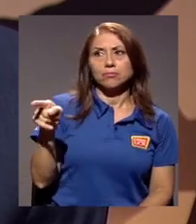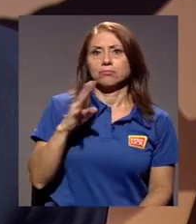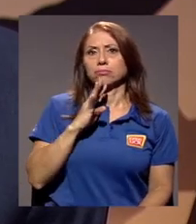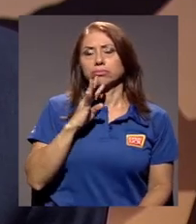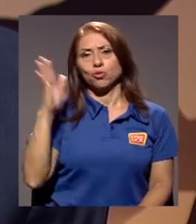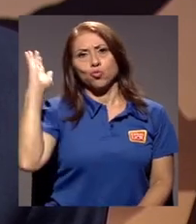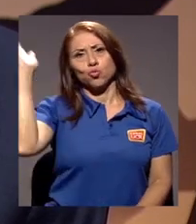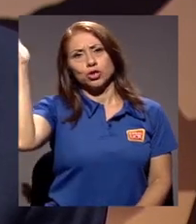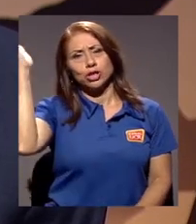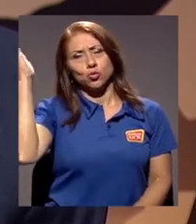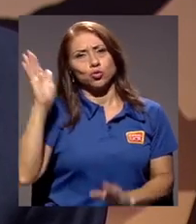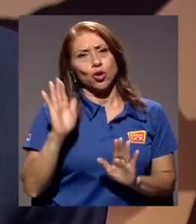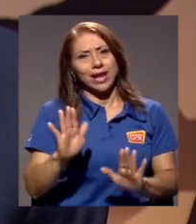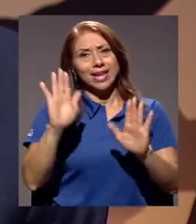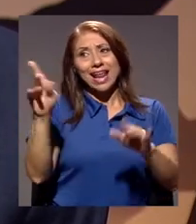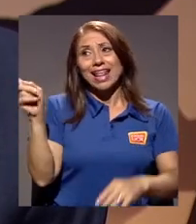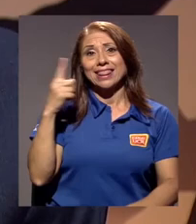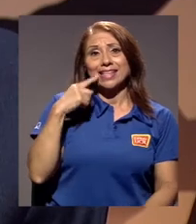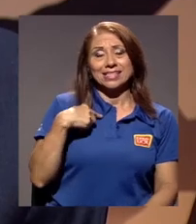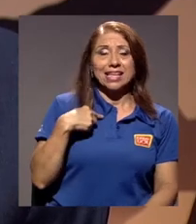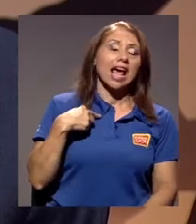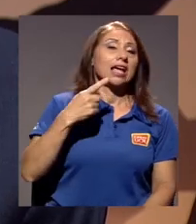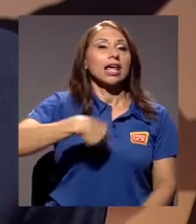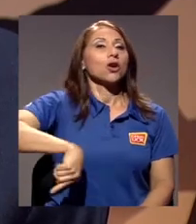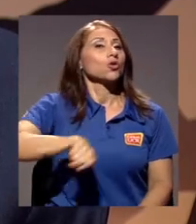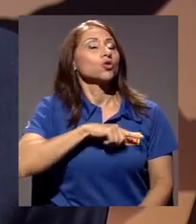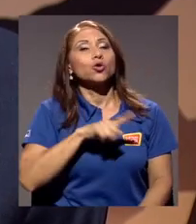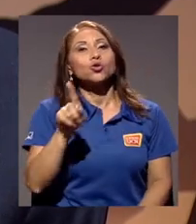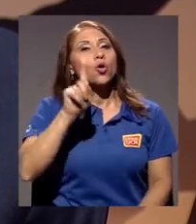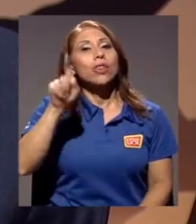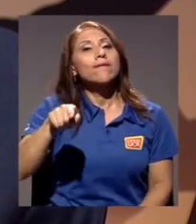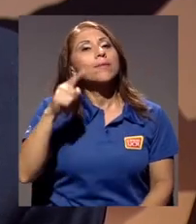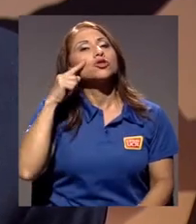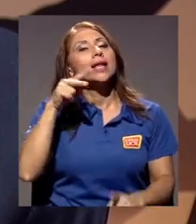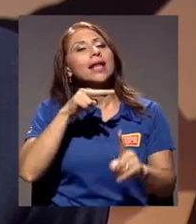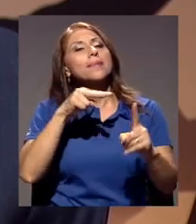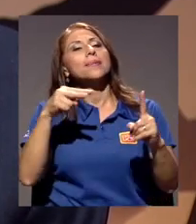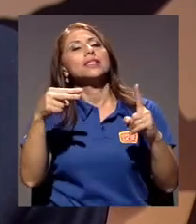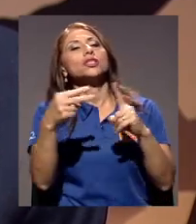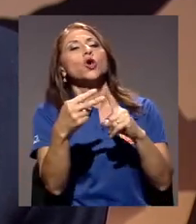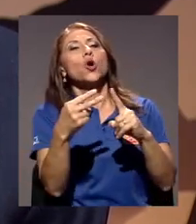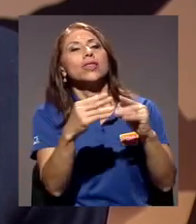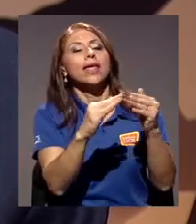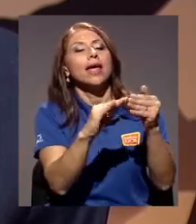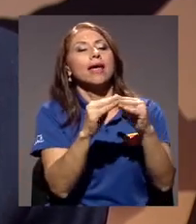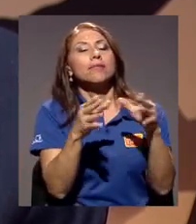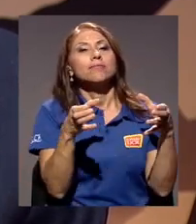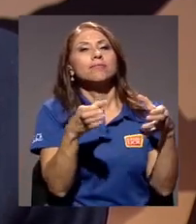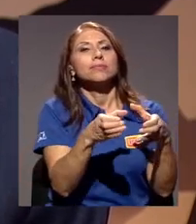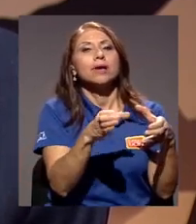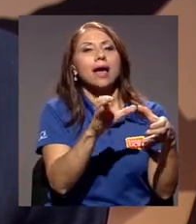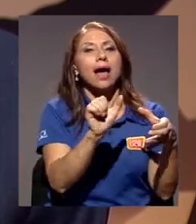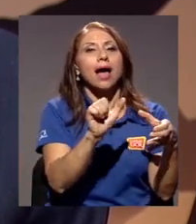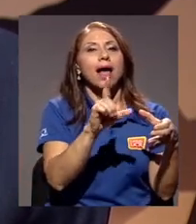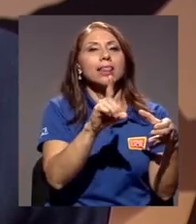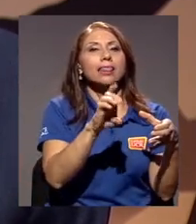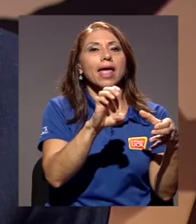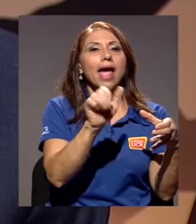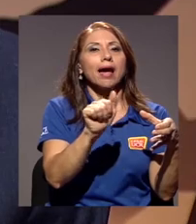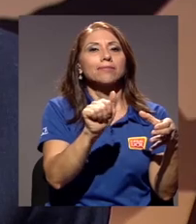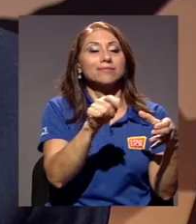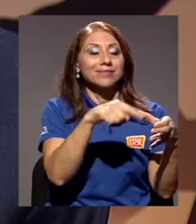decía que no debíamos tener visión de aldea piensa en el aldeano vanidoso